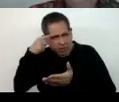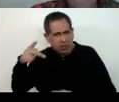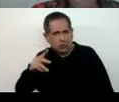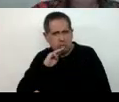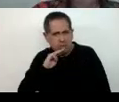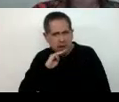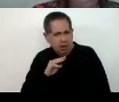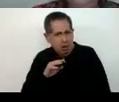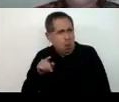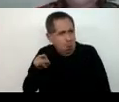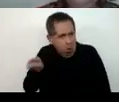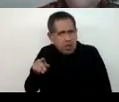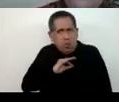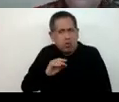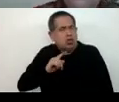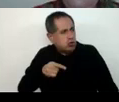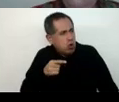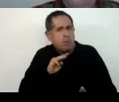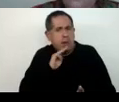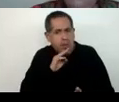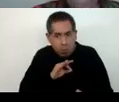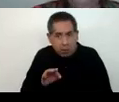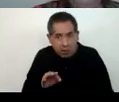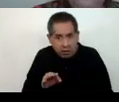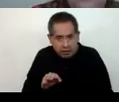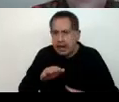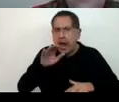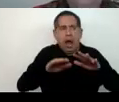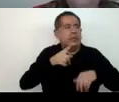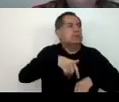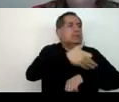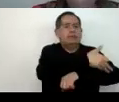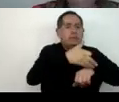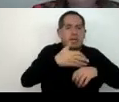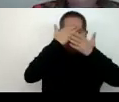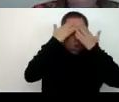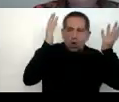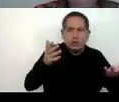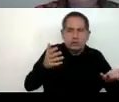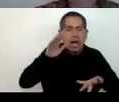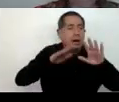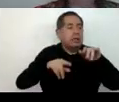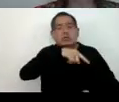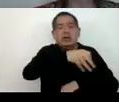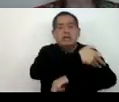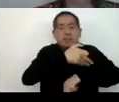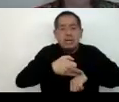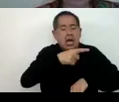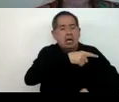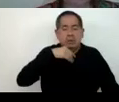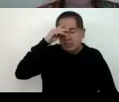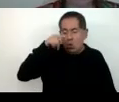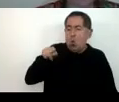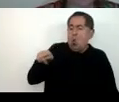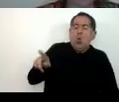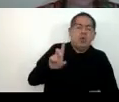bueno, muchas veces el desconocimiento de la familia, el pensar que estas discapacidades